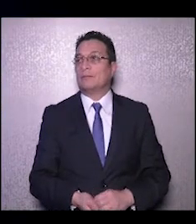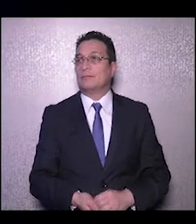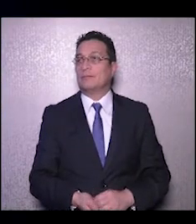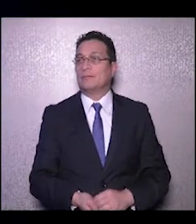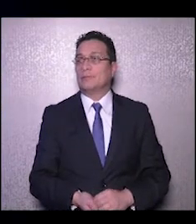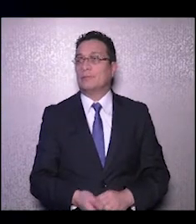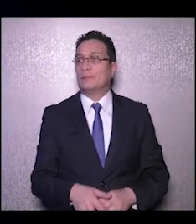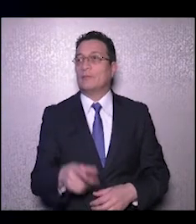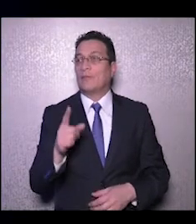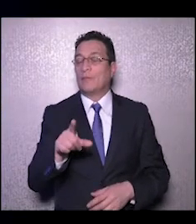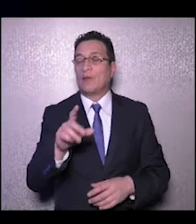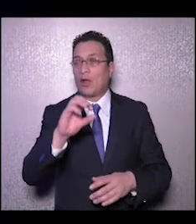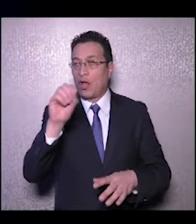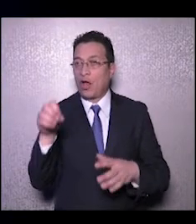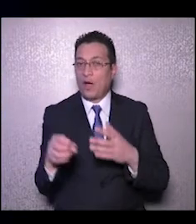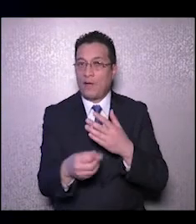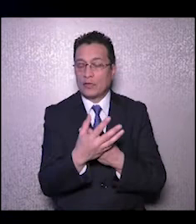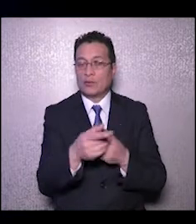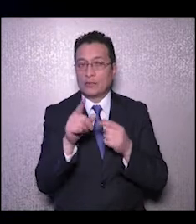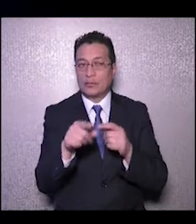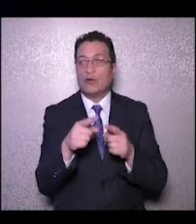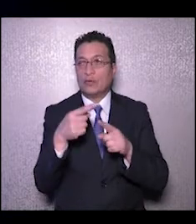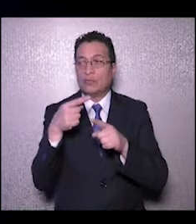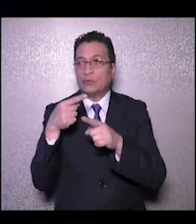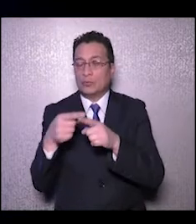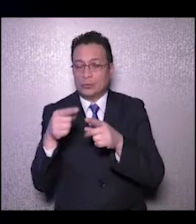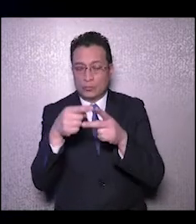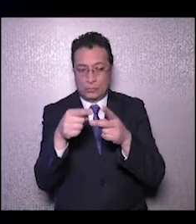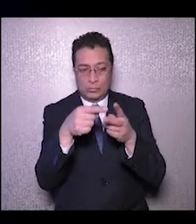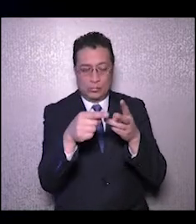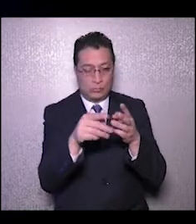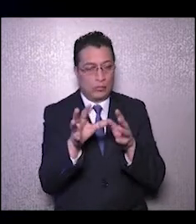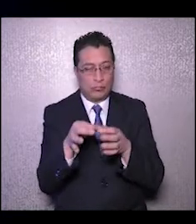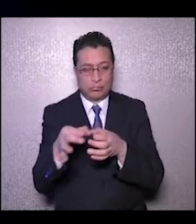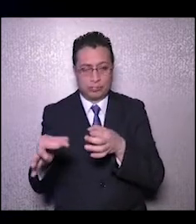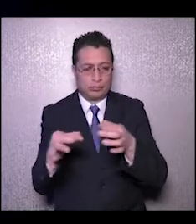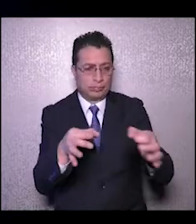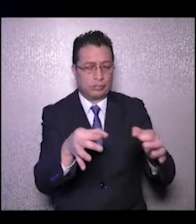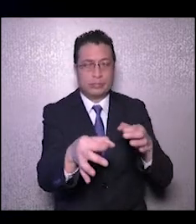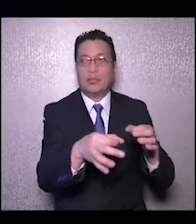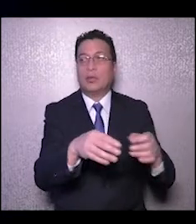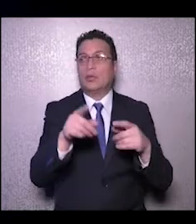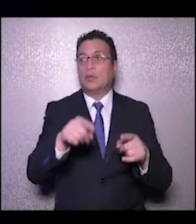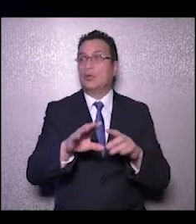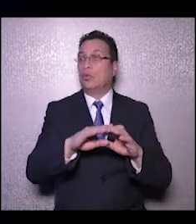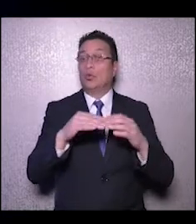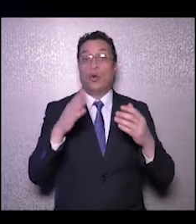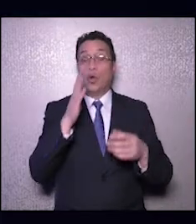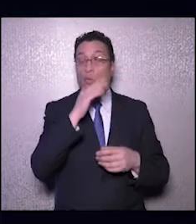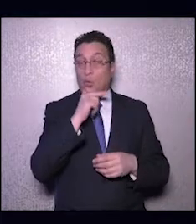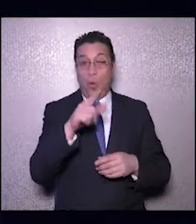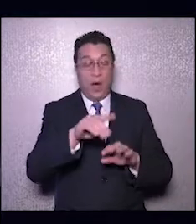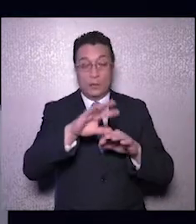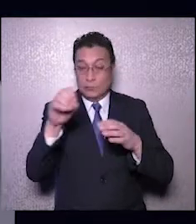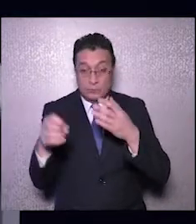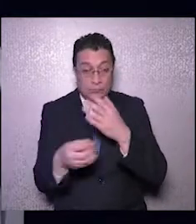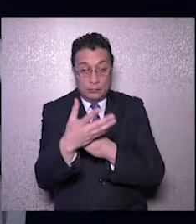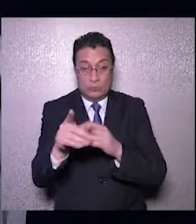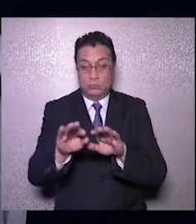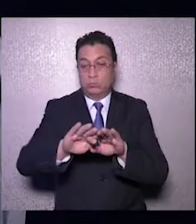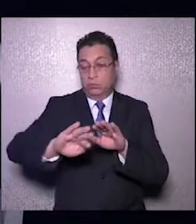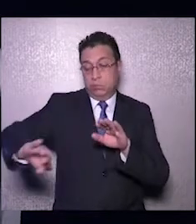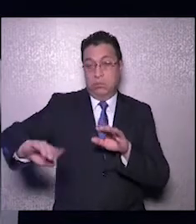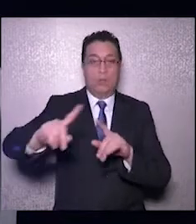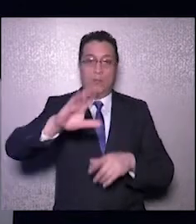La innovación está tocando a todas las industrias, ¿sí? No hay industria que se quede fuera de esta ola de la innovación.